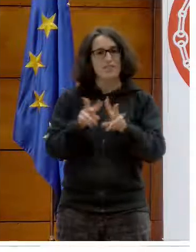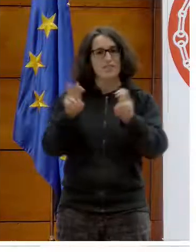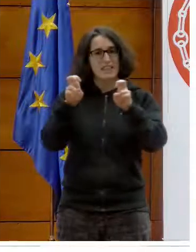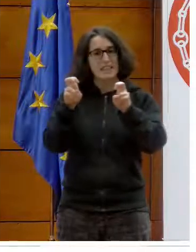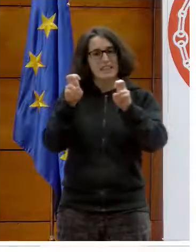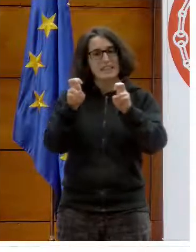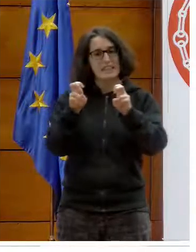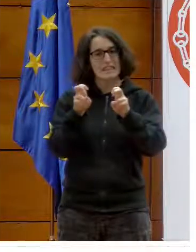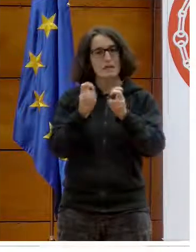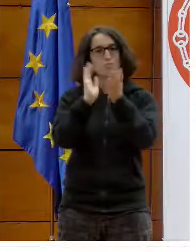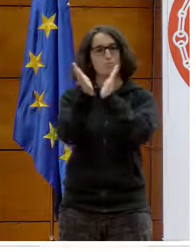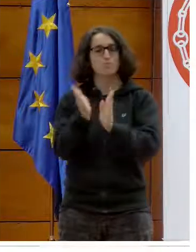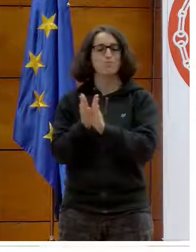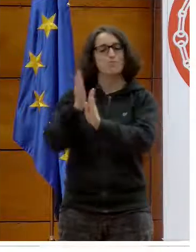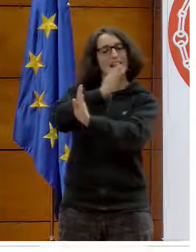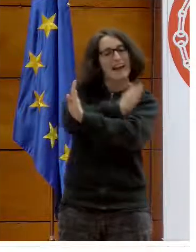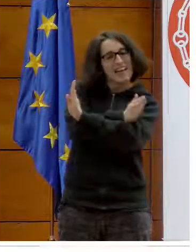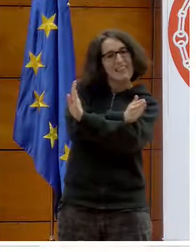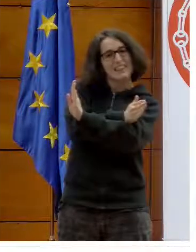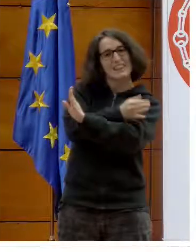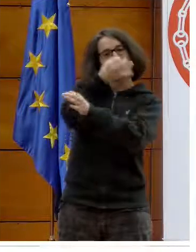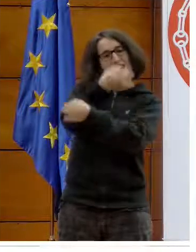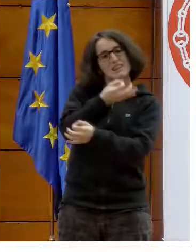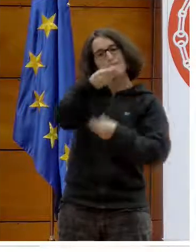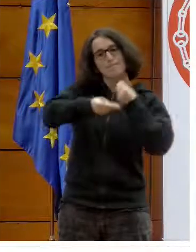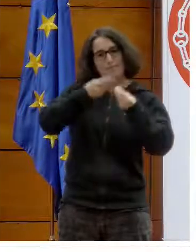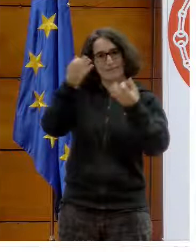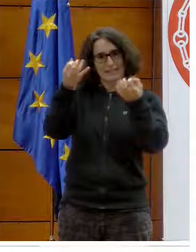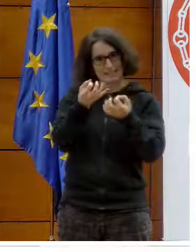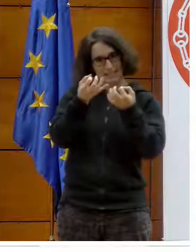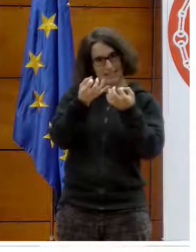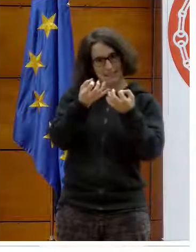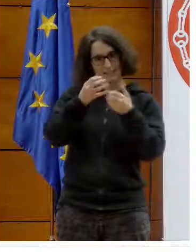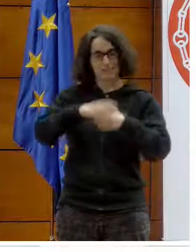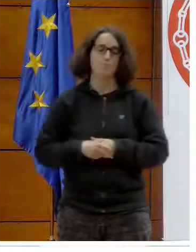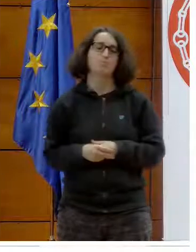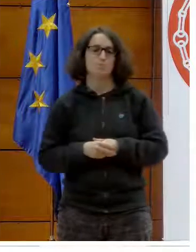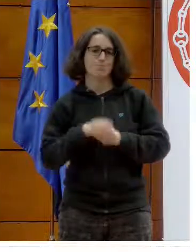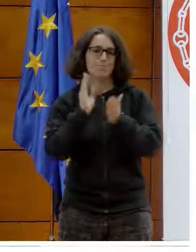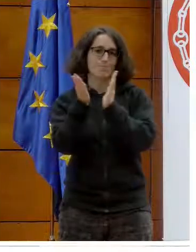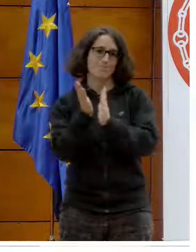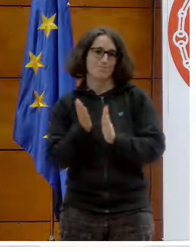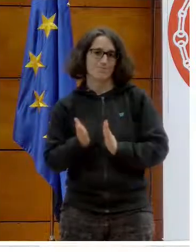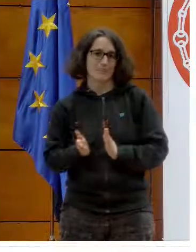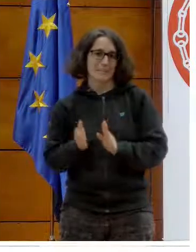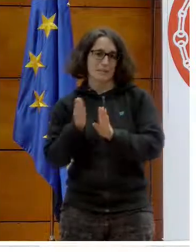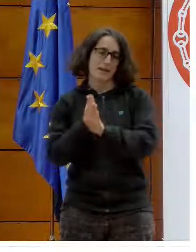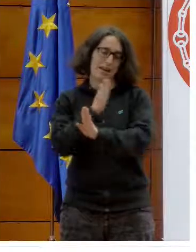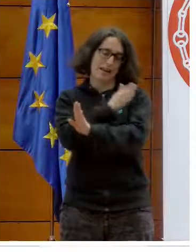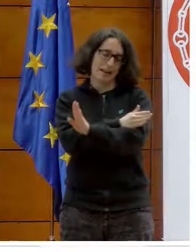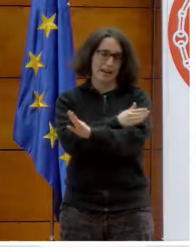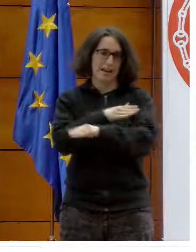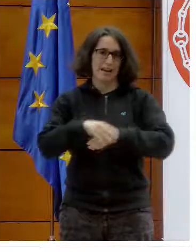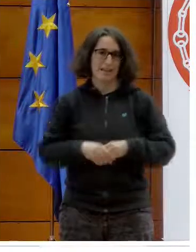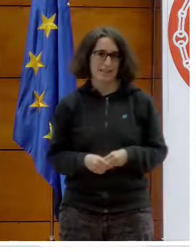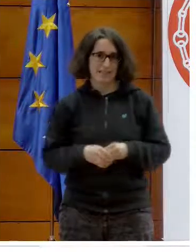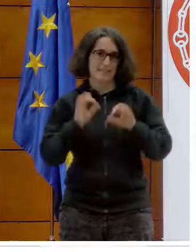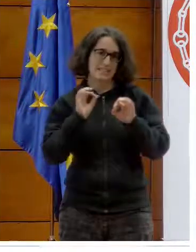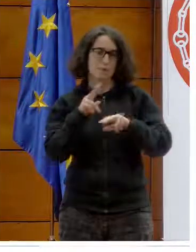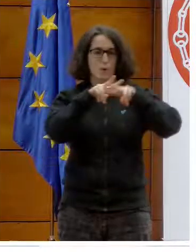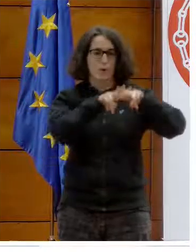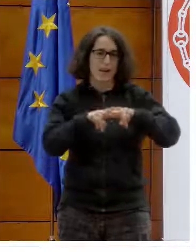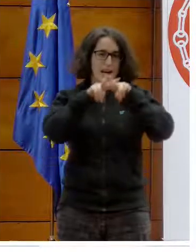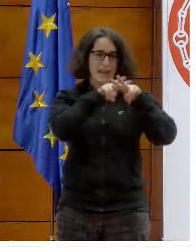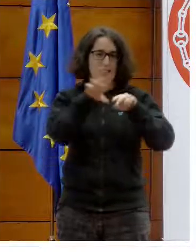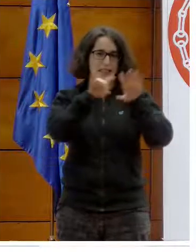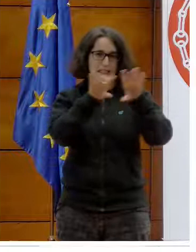que hemos dado y que consideramos que deben darse antes de hacer terapia subacuática en sí, ¿no? De ese proceso de screening o de cribado y